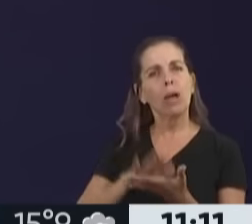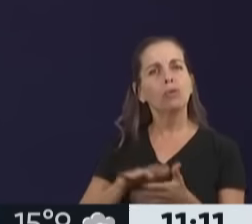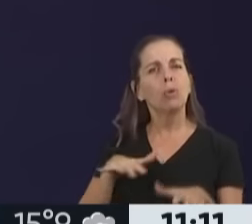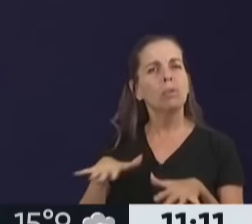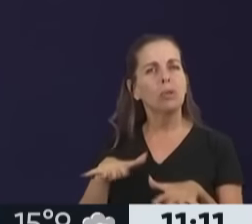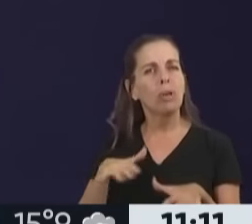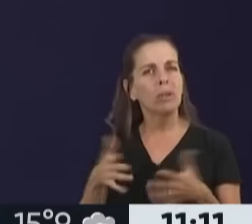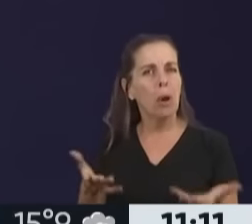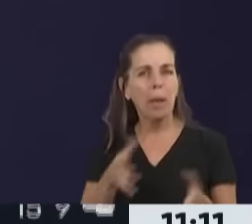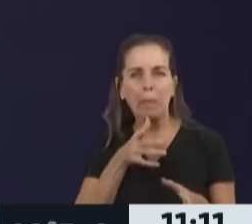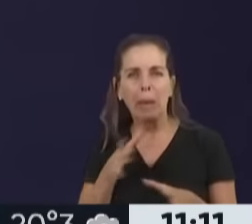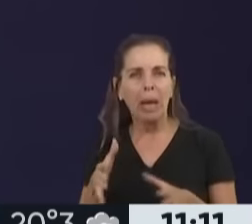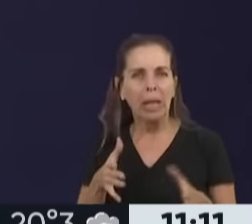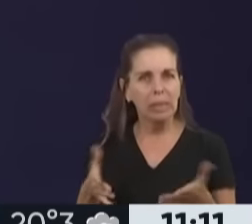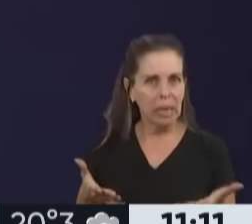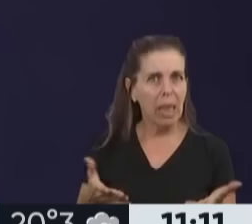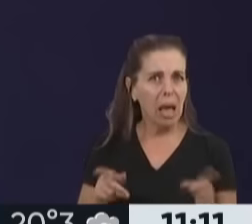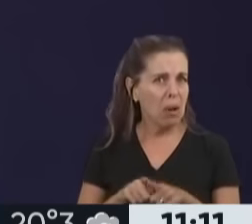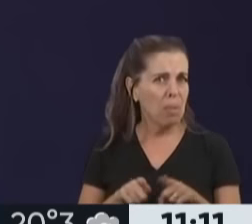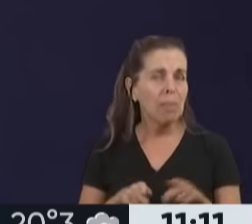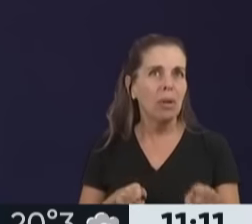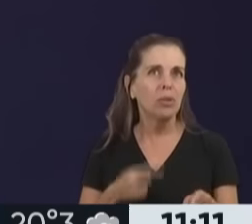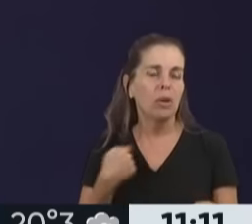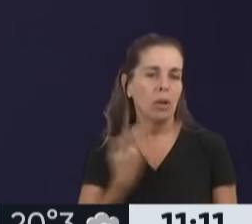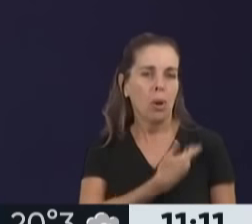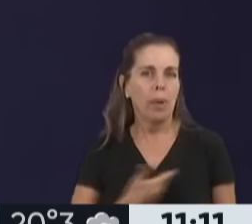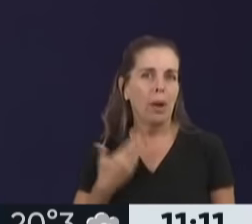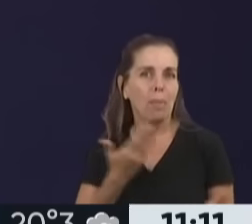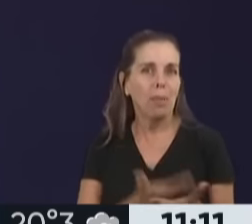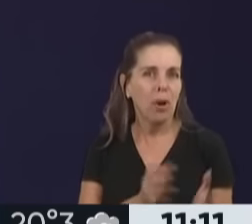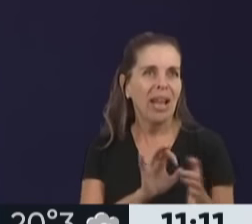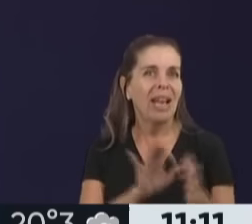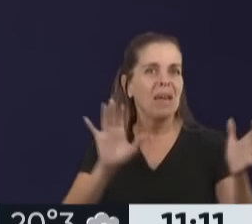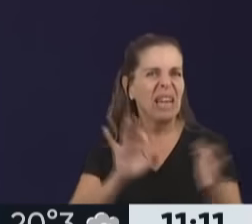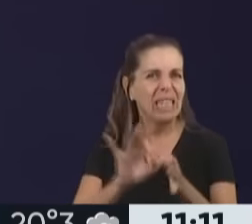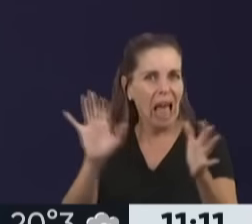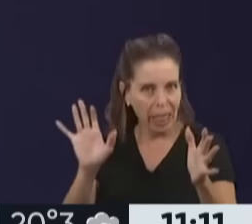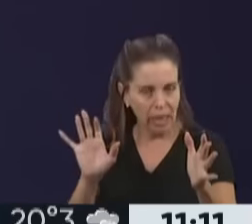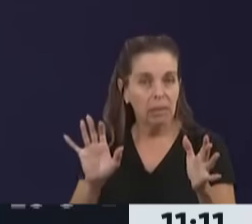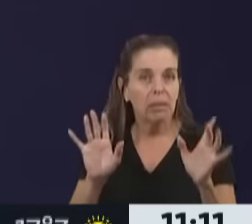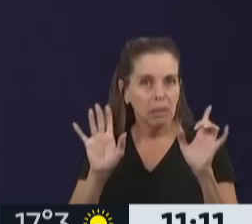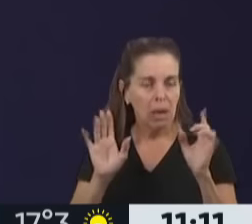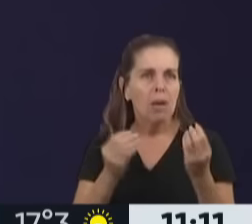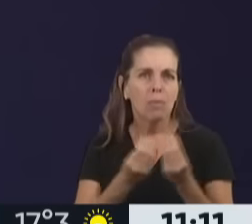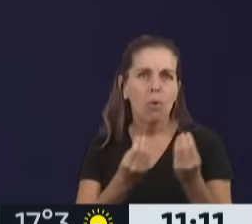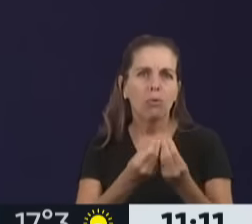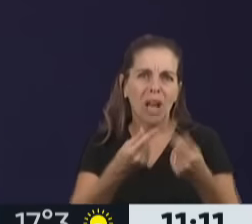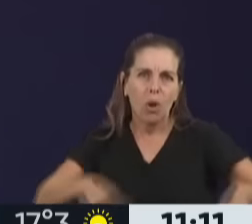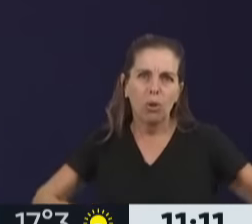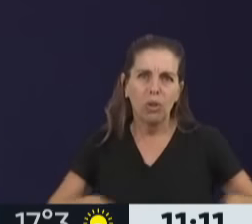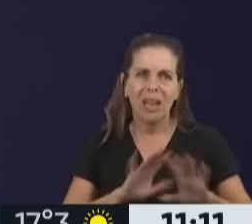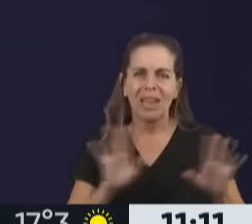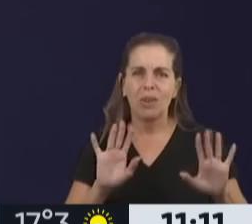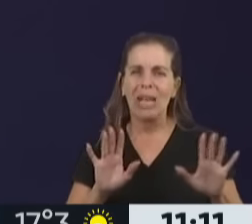han pasado donde eh dentro de esta libertad que proponemos las cosas que efectivamente se corran y sean eh